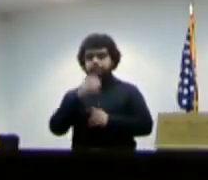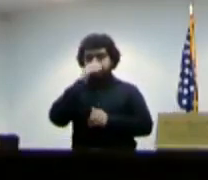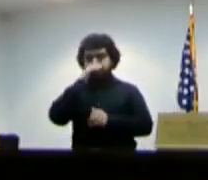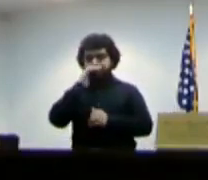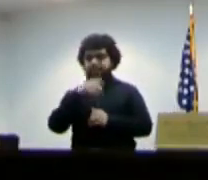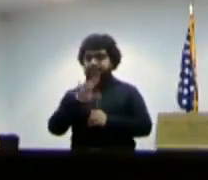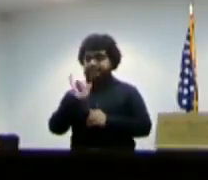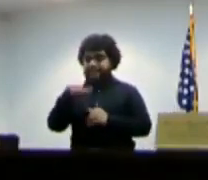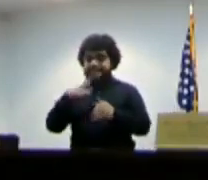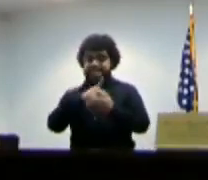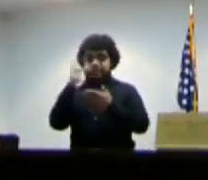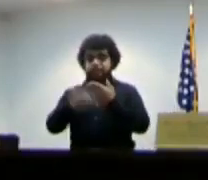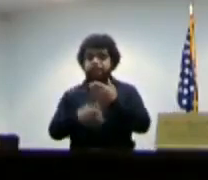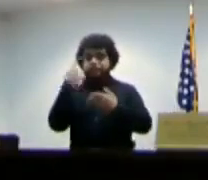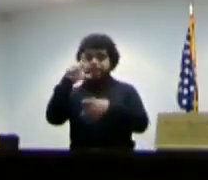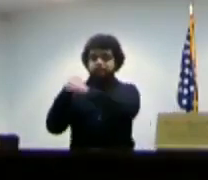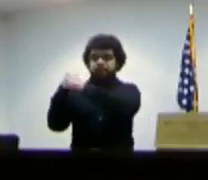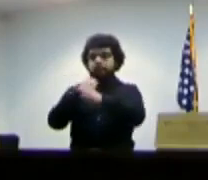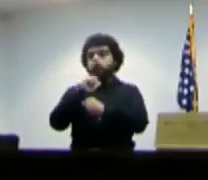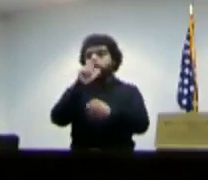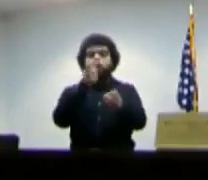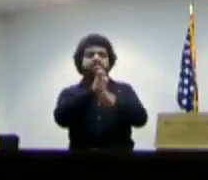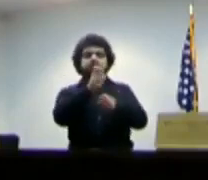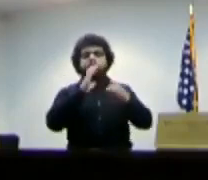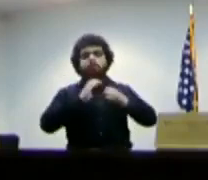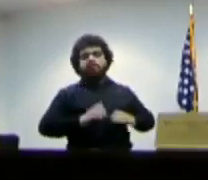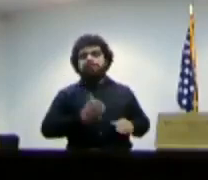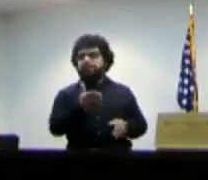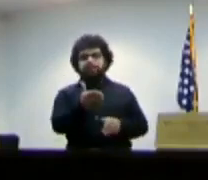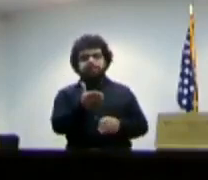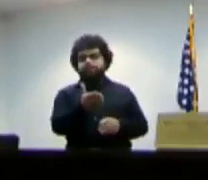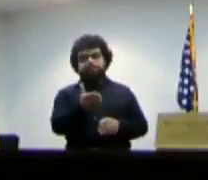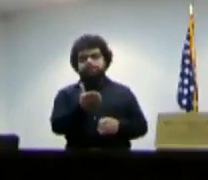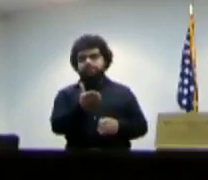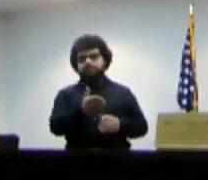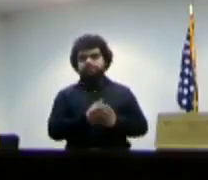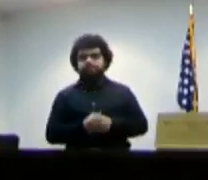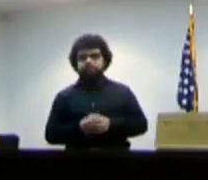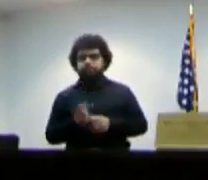clientes. Sin embargo, creo que el